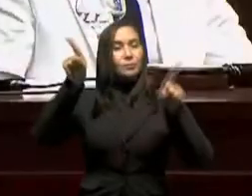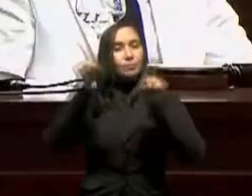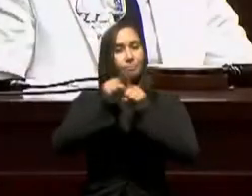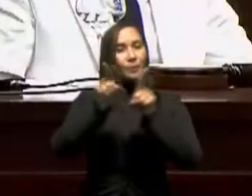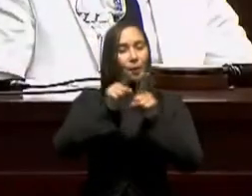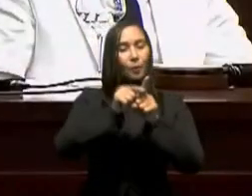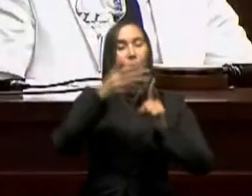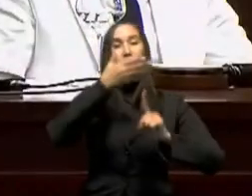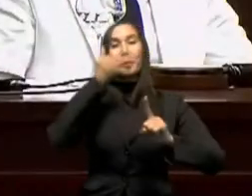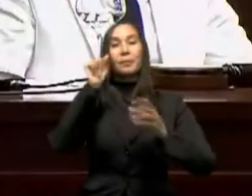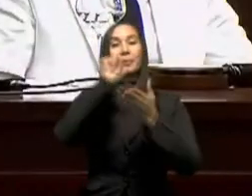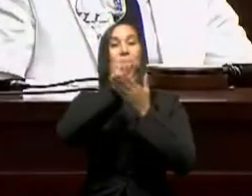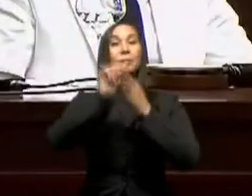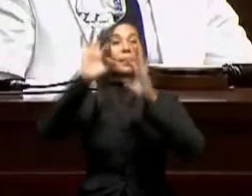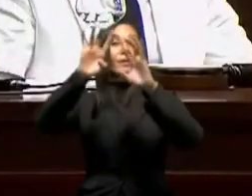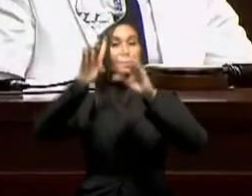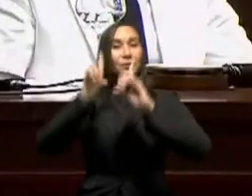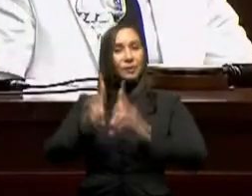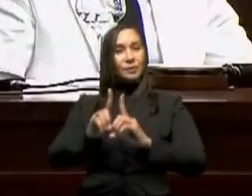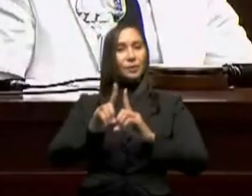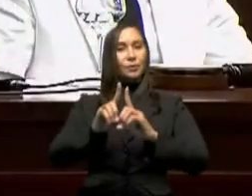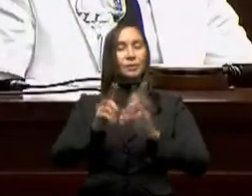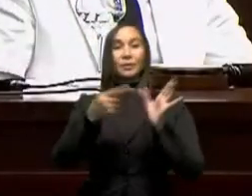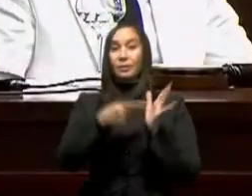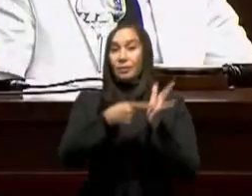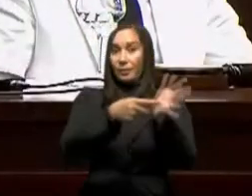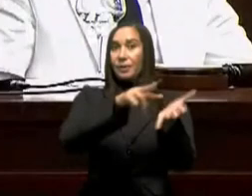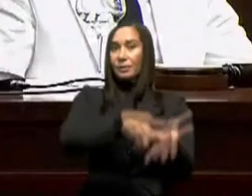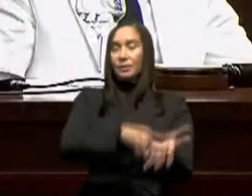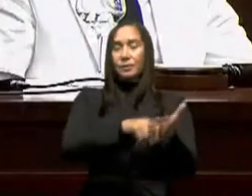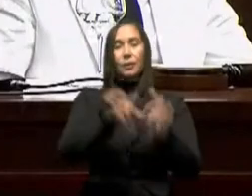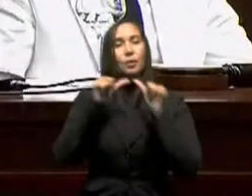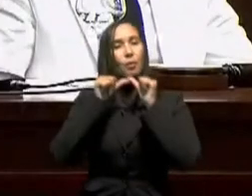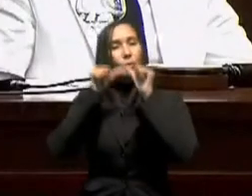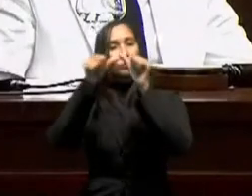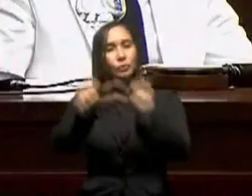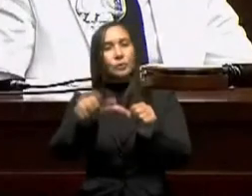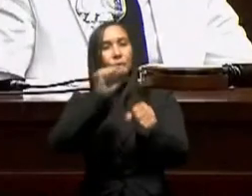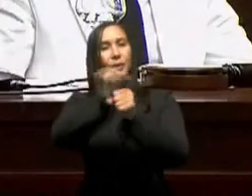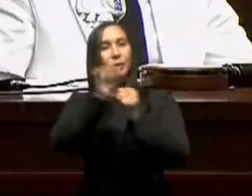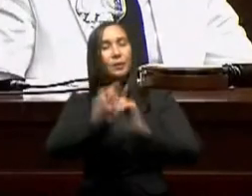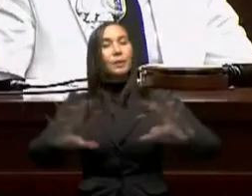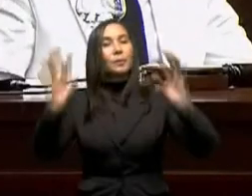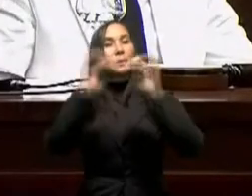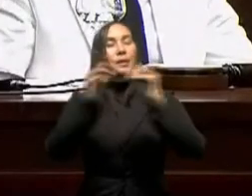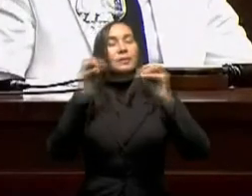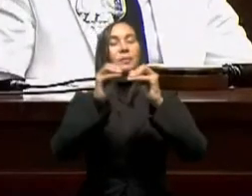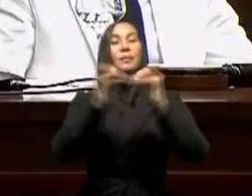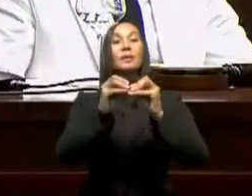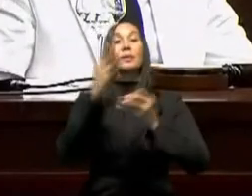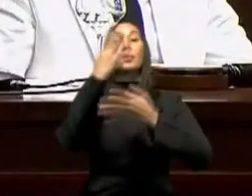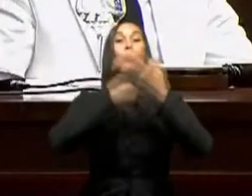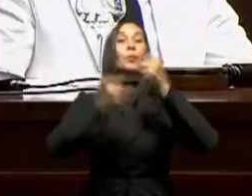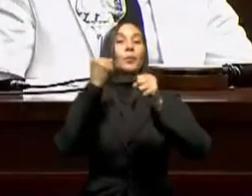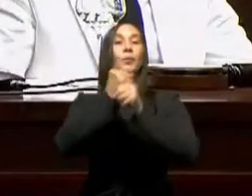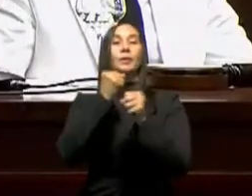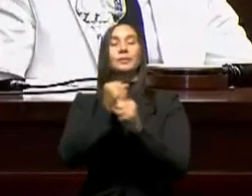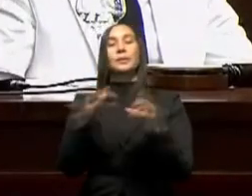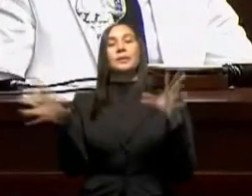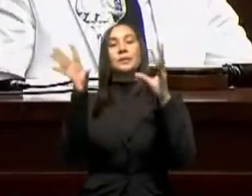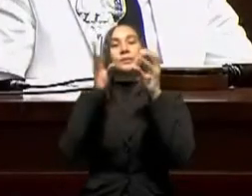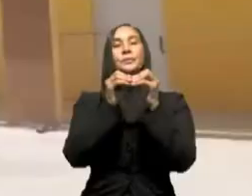para la mejora de nuestro sistema educativo que ya está dando frutos y que vamos a continuar mucho más. En los últimos 4 años